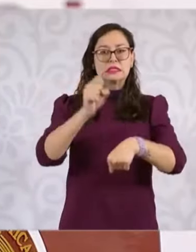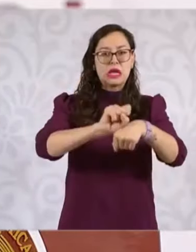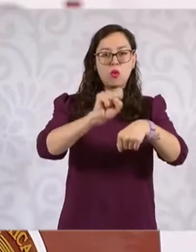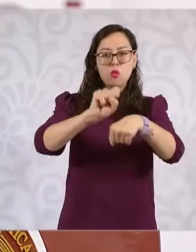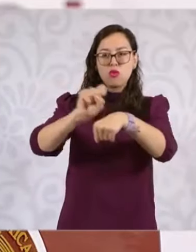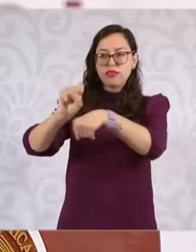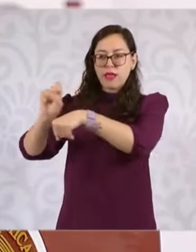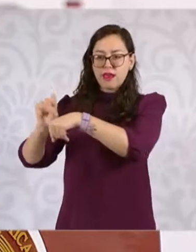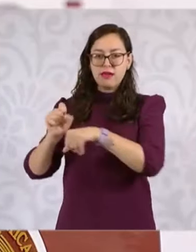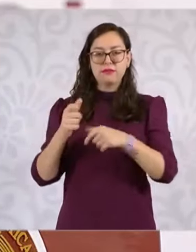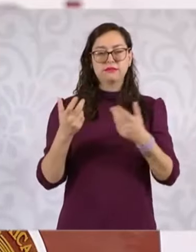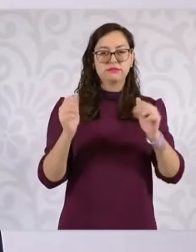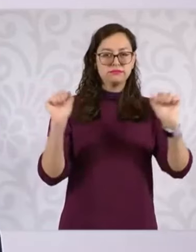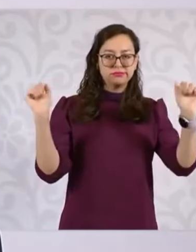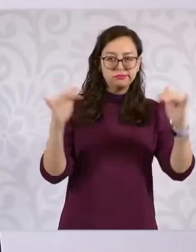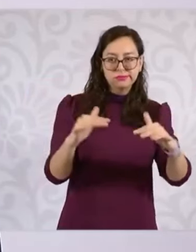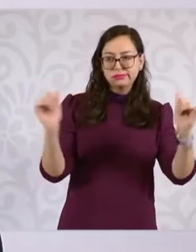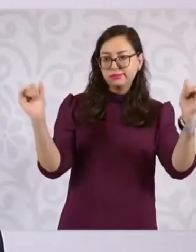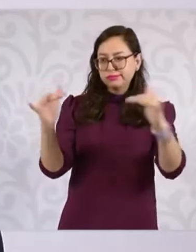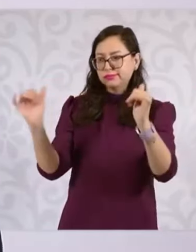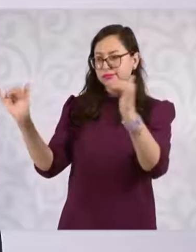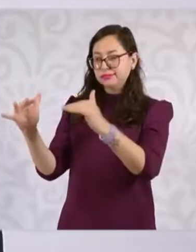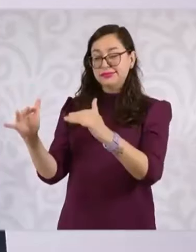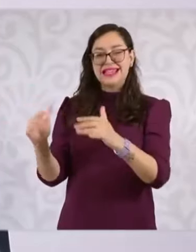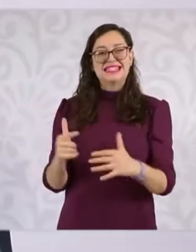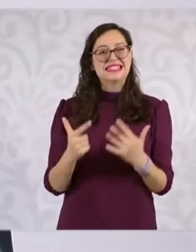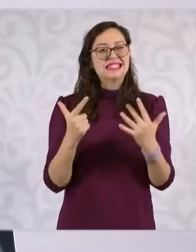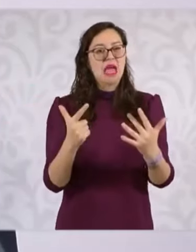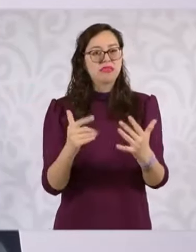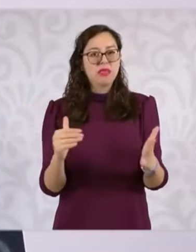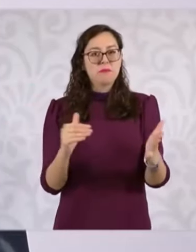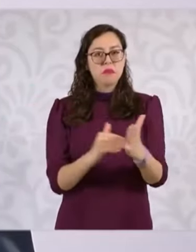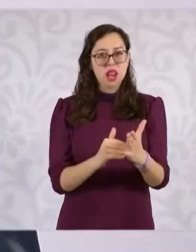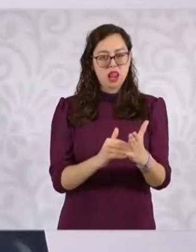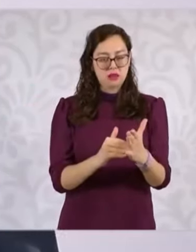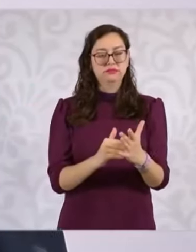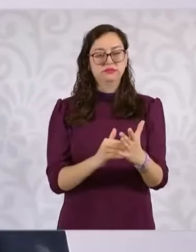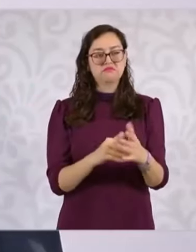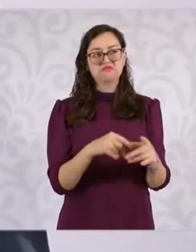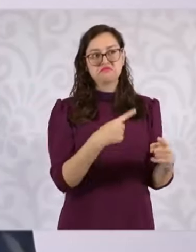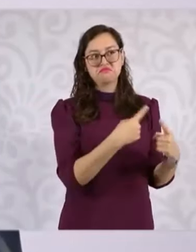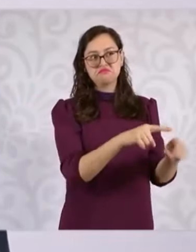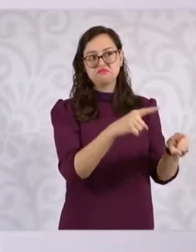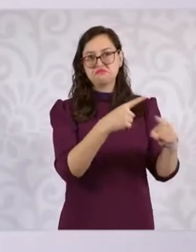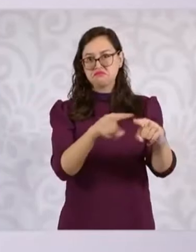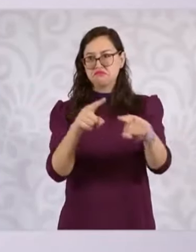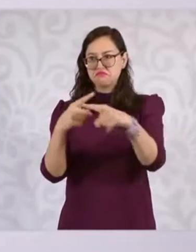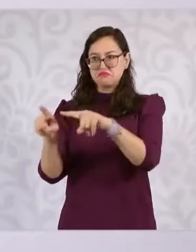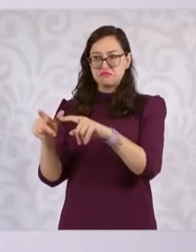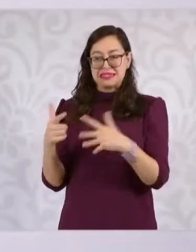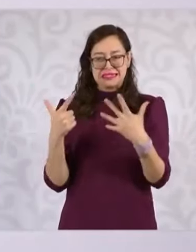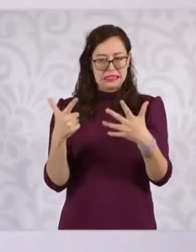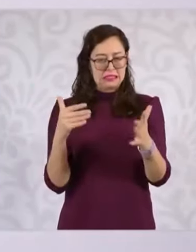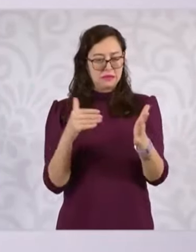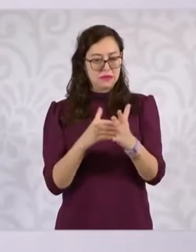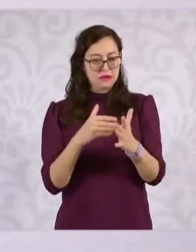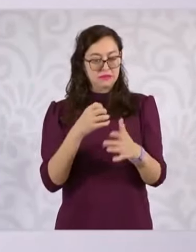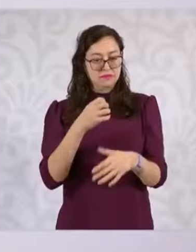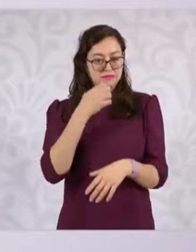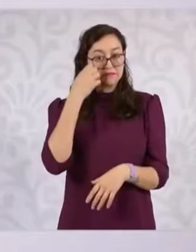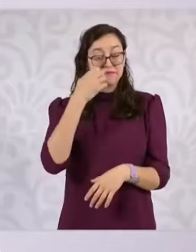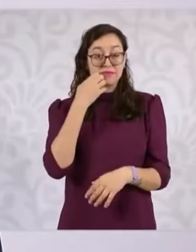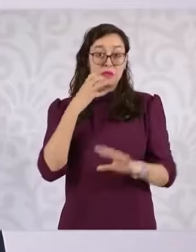realizamos siete mil asambleas en siete mil secundarias diferentes, el universo son 35